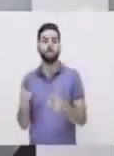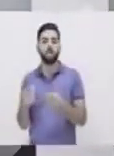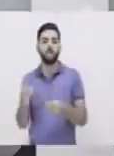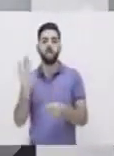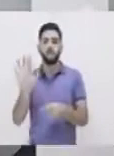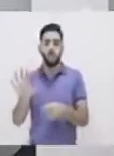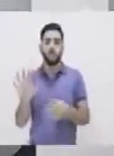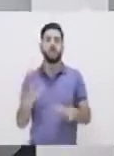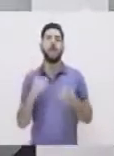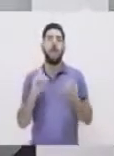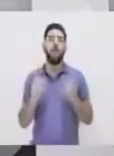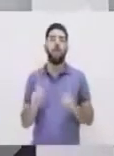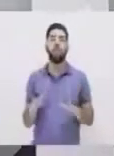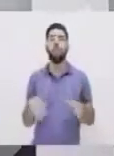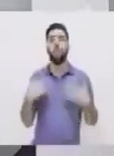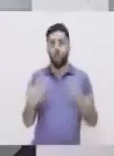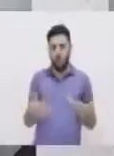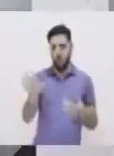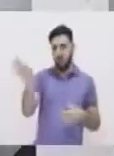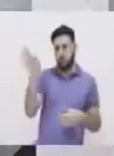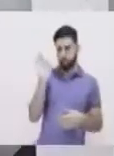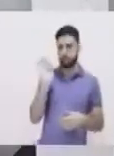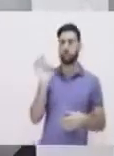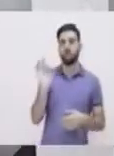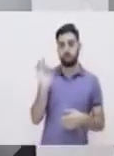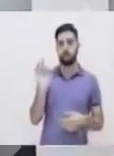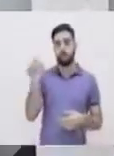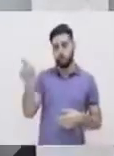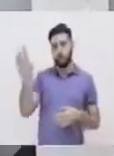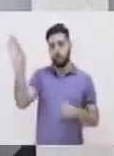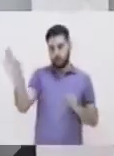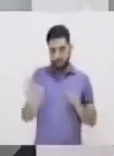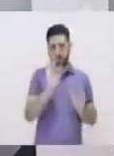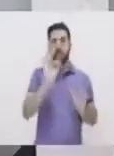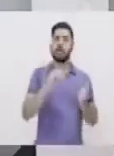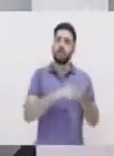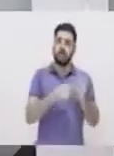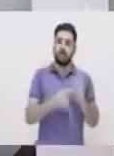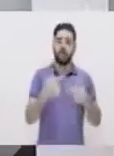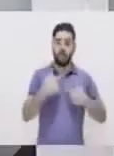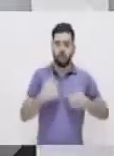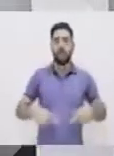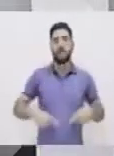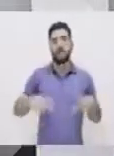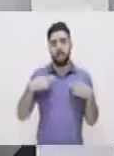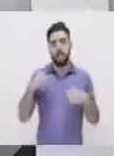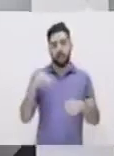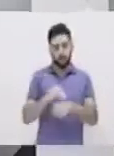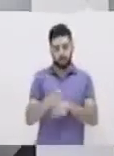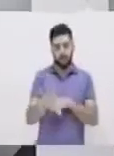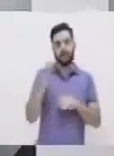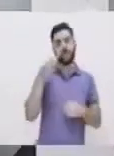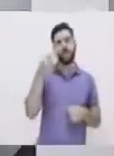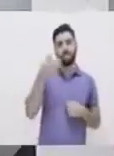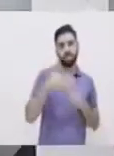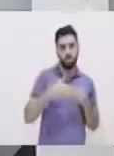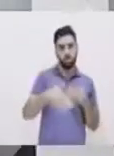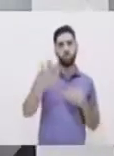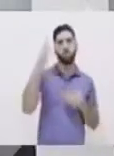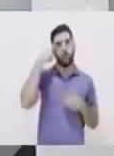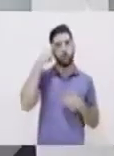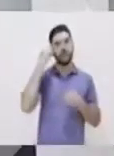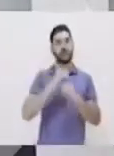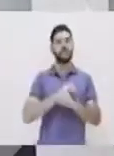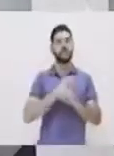vos mencionaste de música, y es significativo pues también tener esa parte bien,